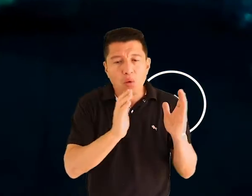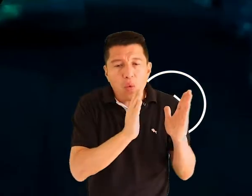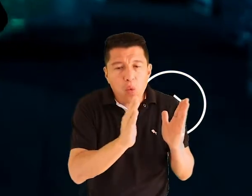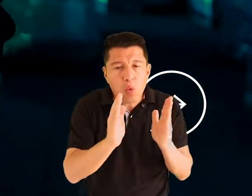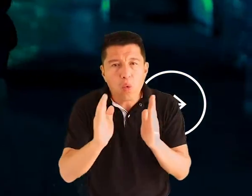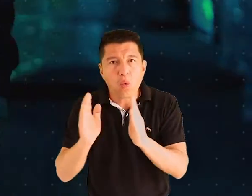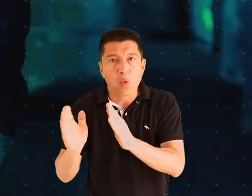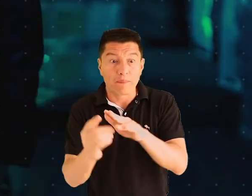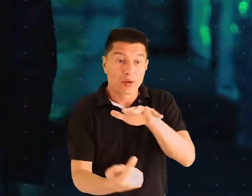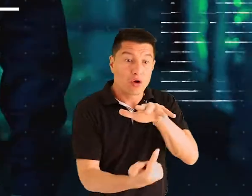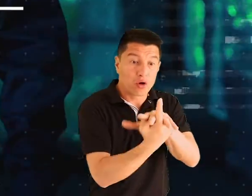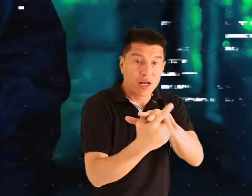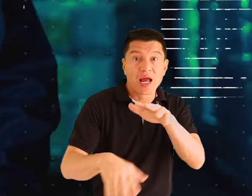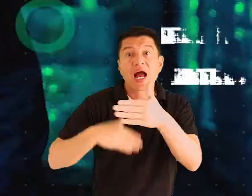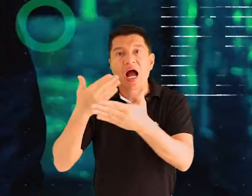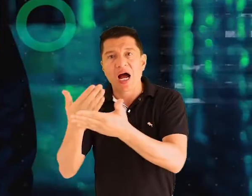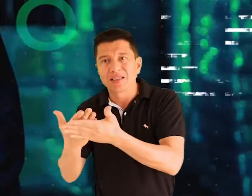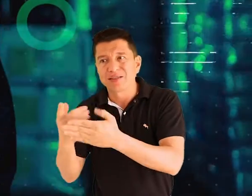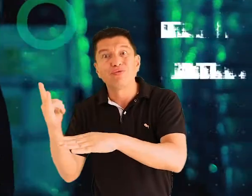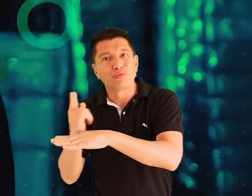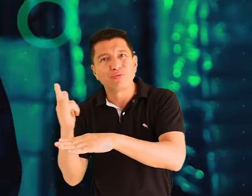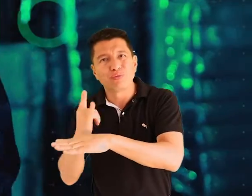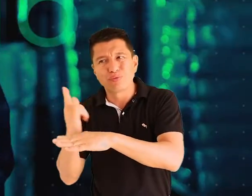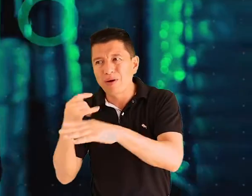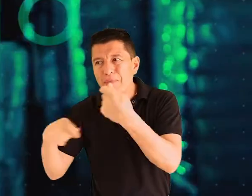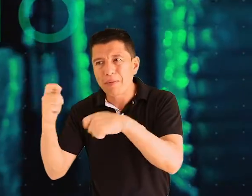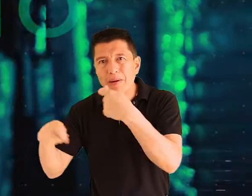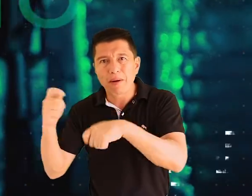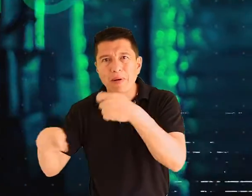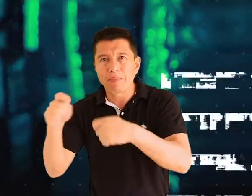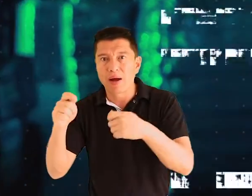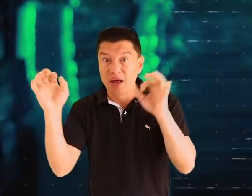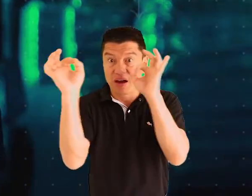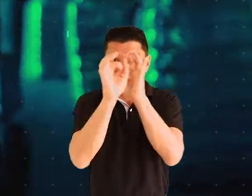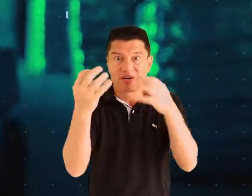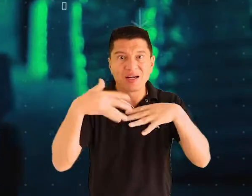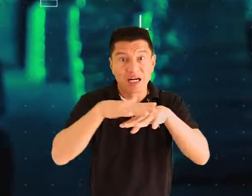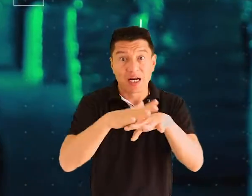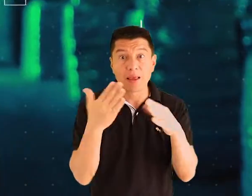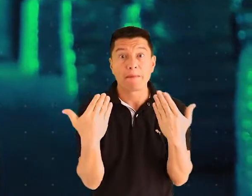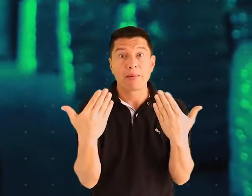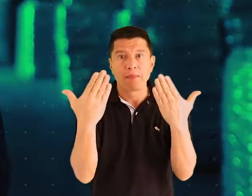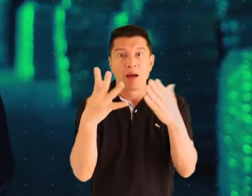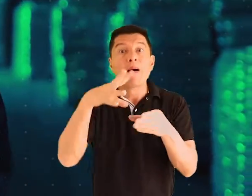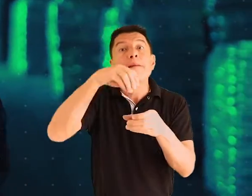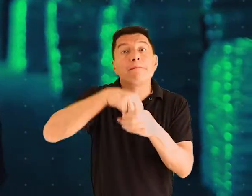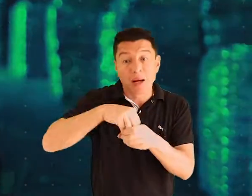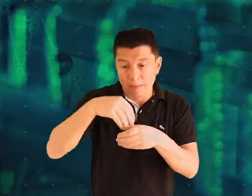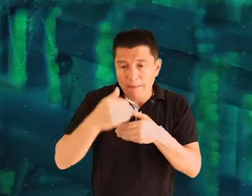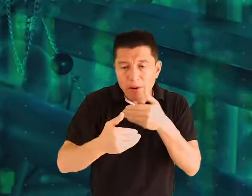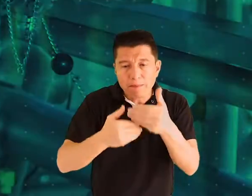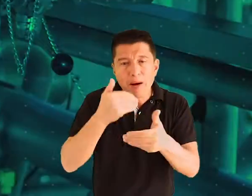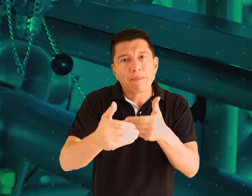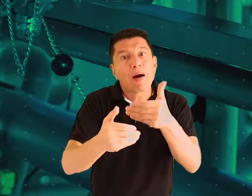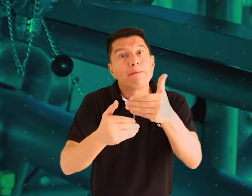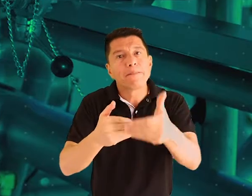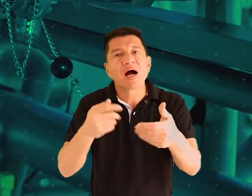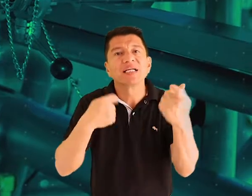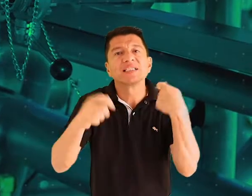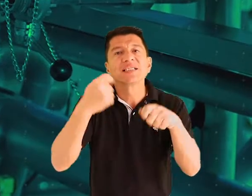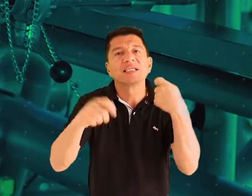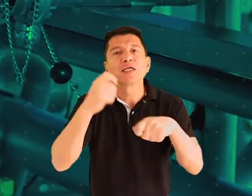logístico desde el punto de origen a los puntos de consumo, con un enfoque en redes de valor para la integración de los procesos claves de